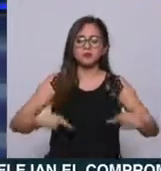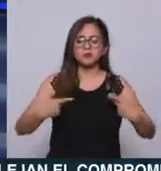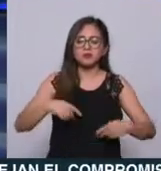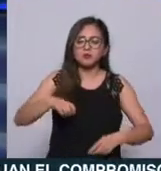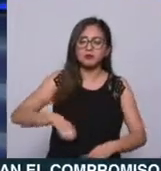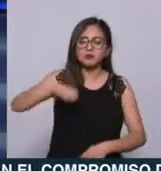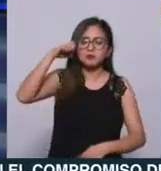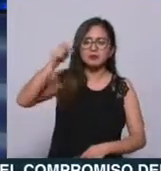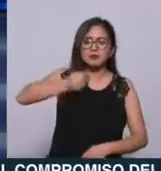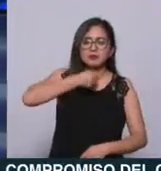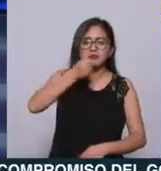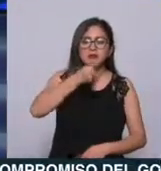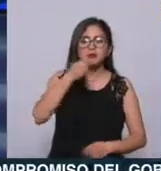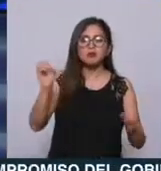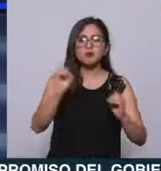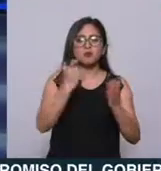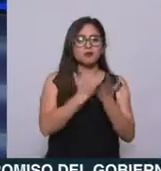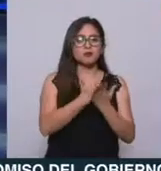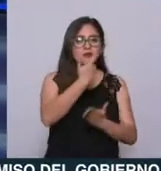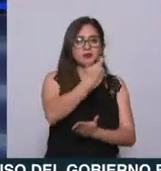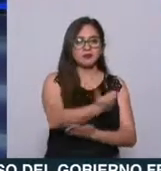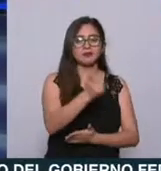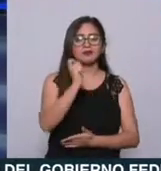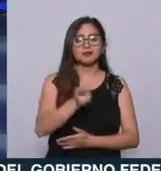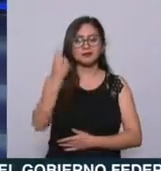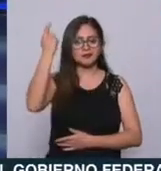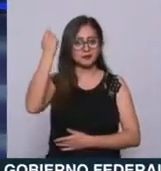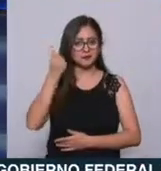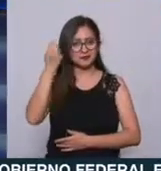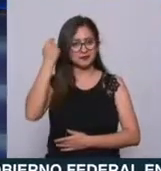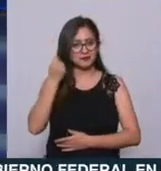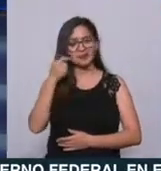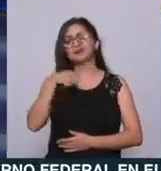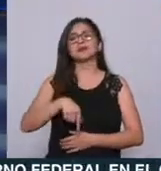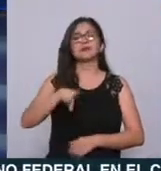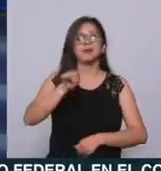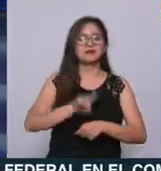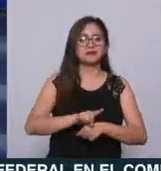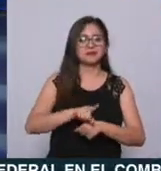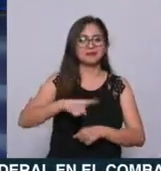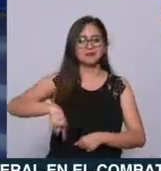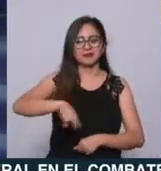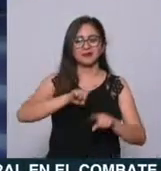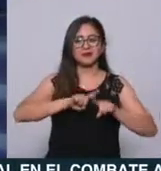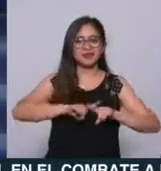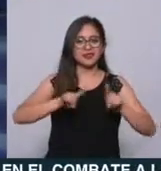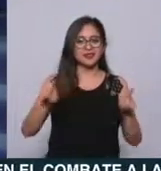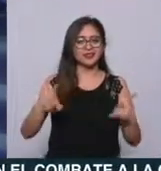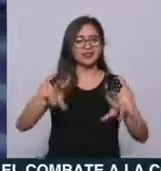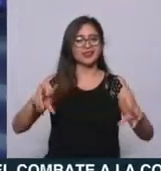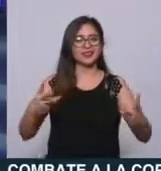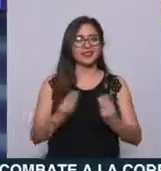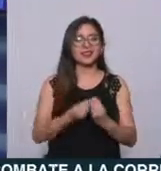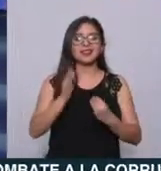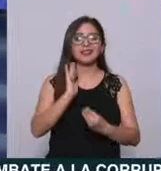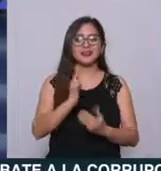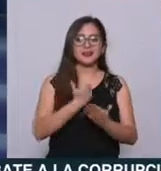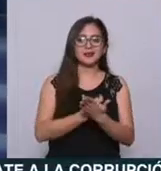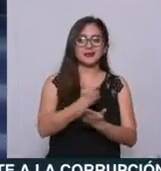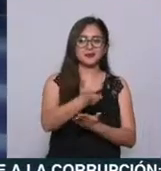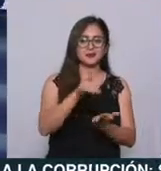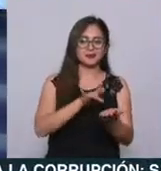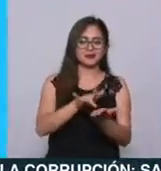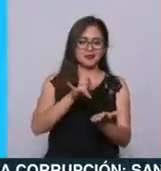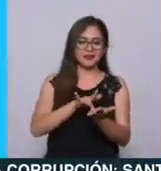denunciaron la falta de pago de su pensión alimentaria. Hoy la versión es totalmente distinta, pues muchos de ellos aseguran que ya recibieron el apoyo. Vamos a